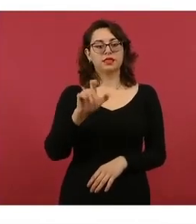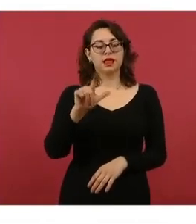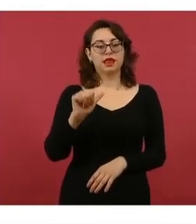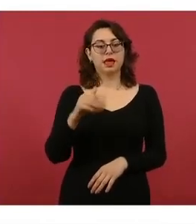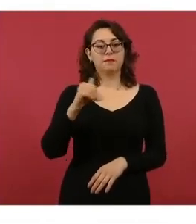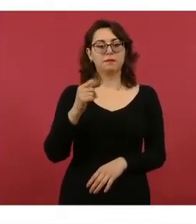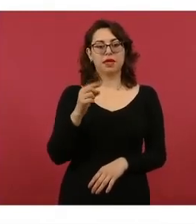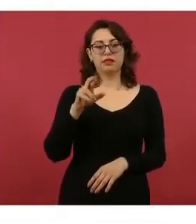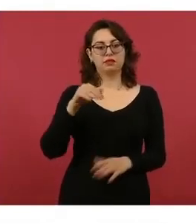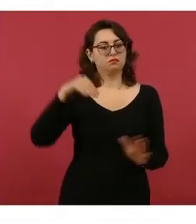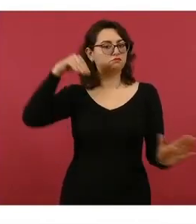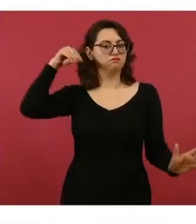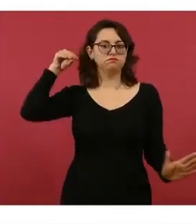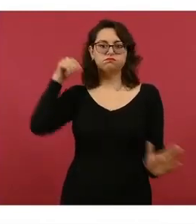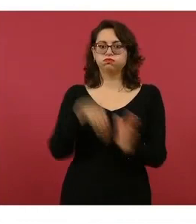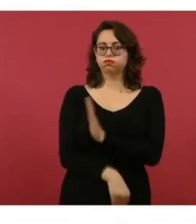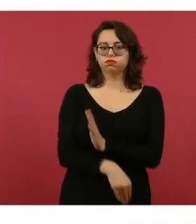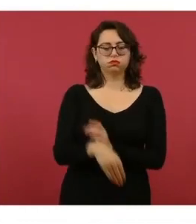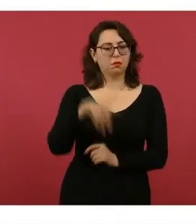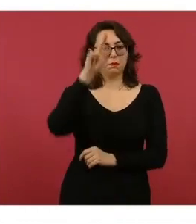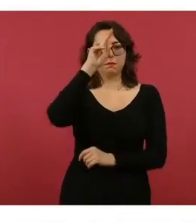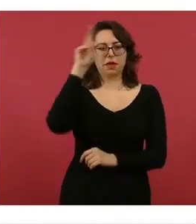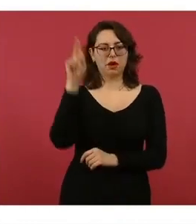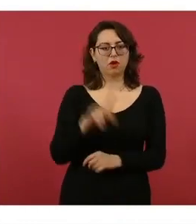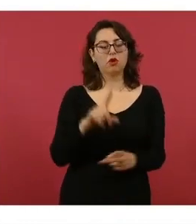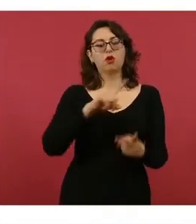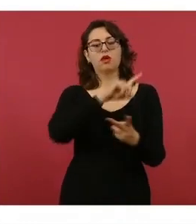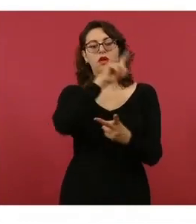con Carlos Salinas